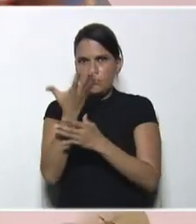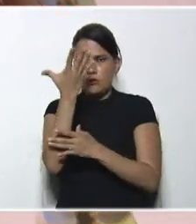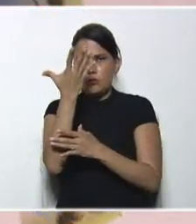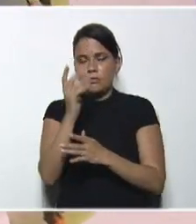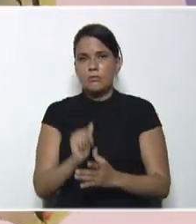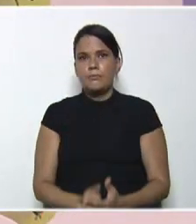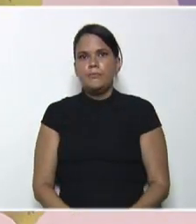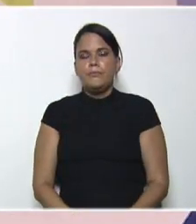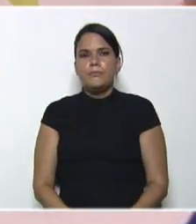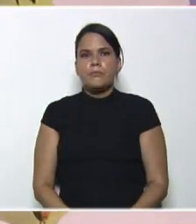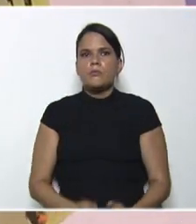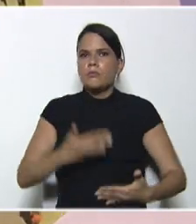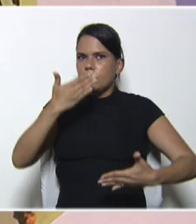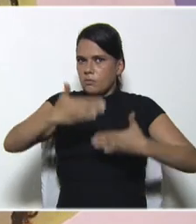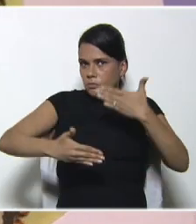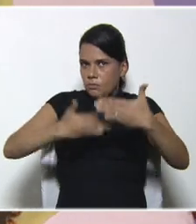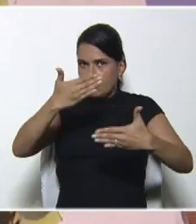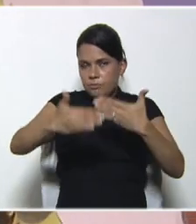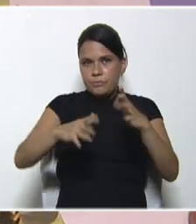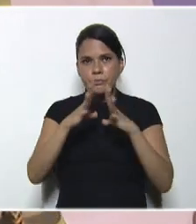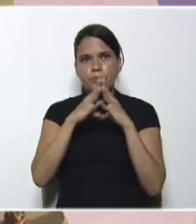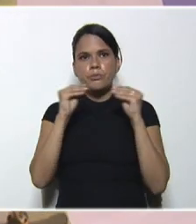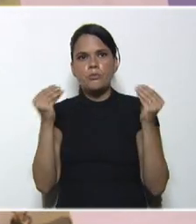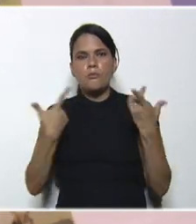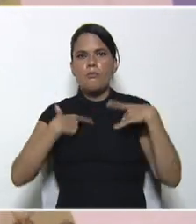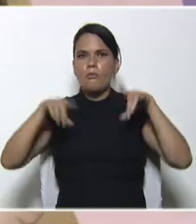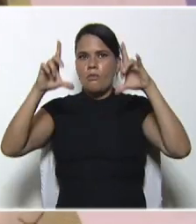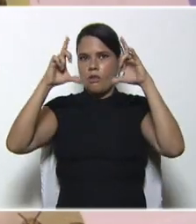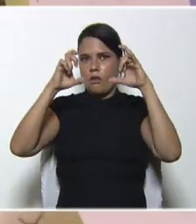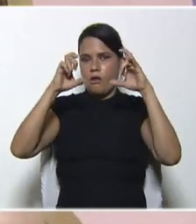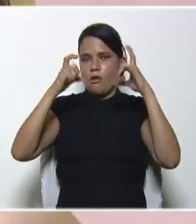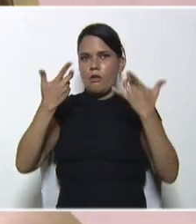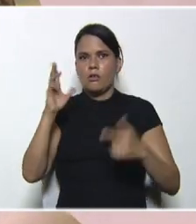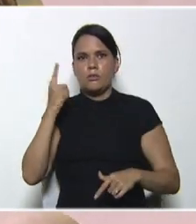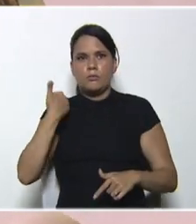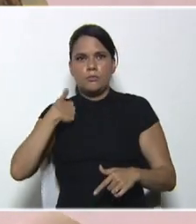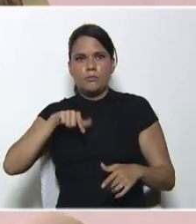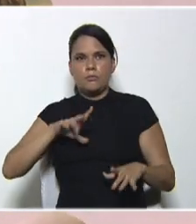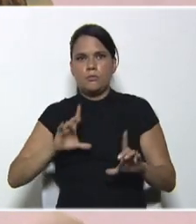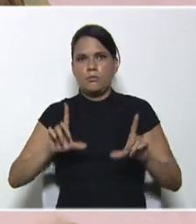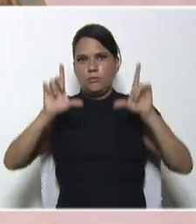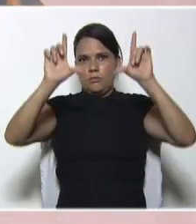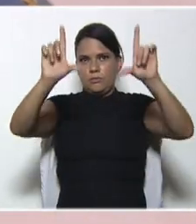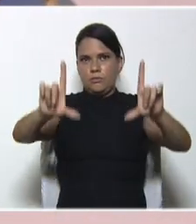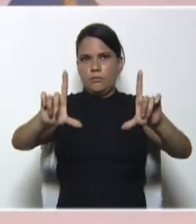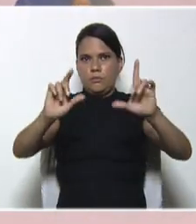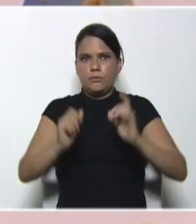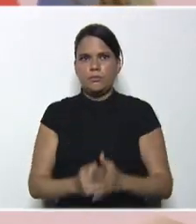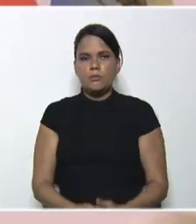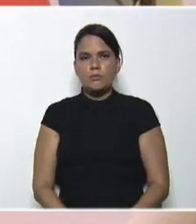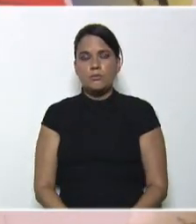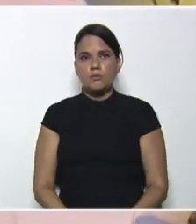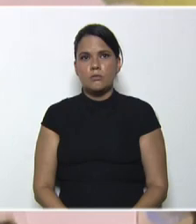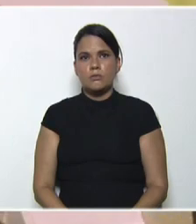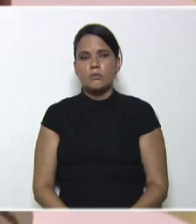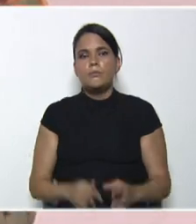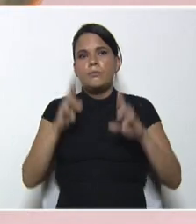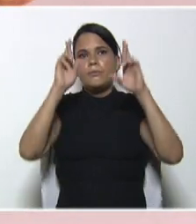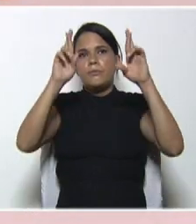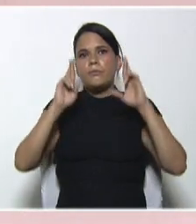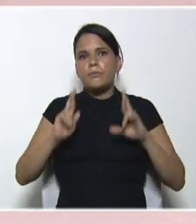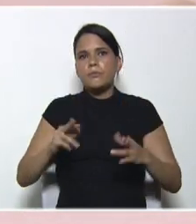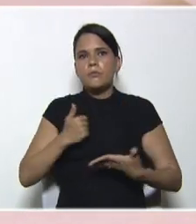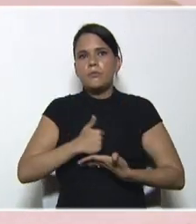Y así sucesivamente con todas las imágenes que tengamos en la lámina. Este recurso nos